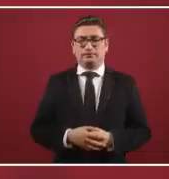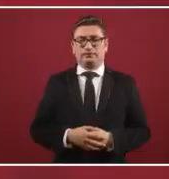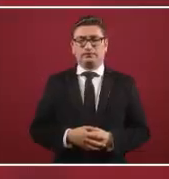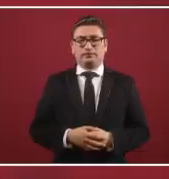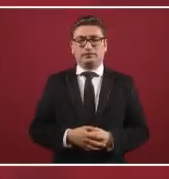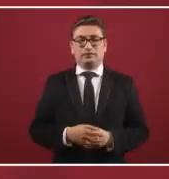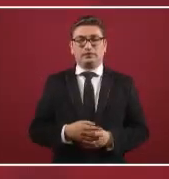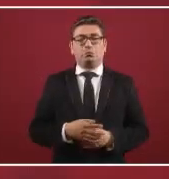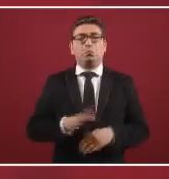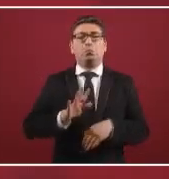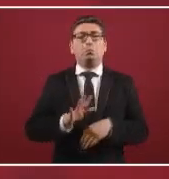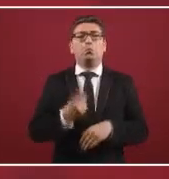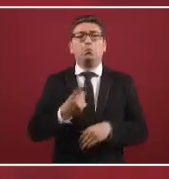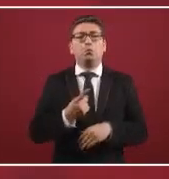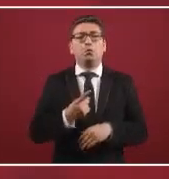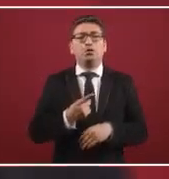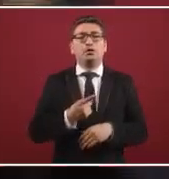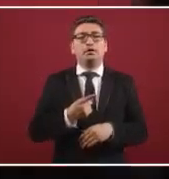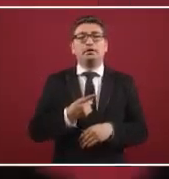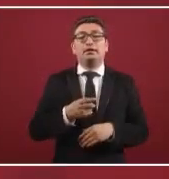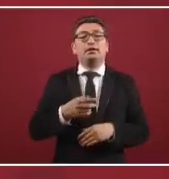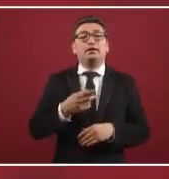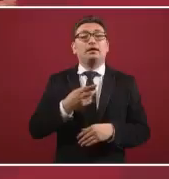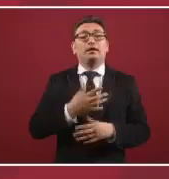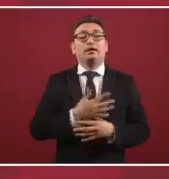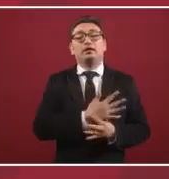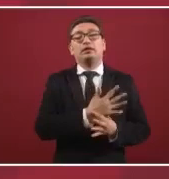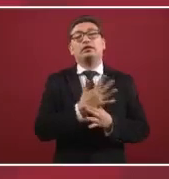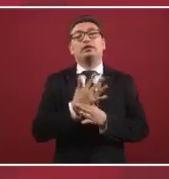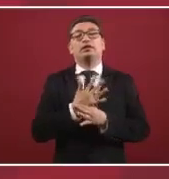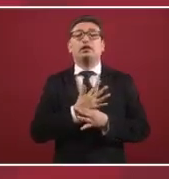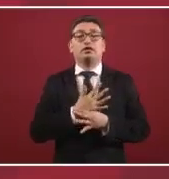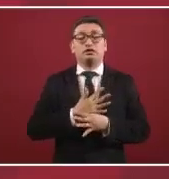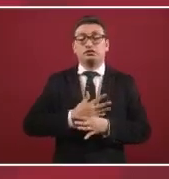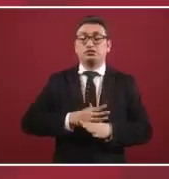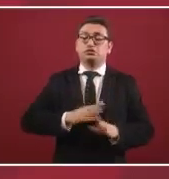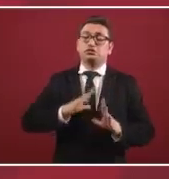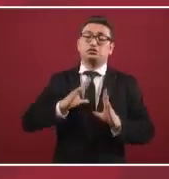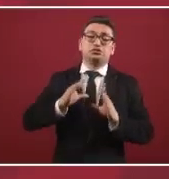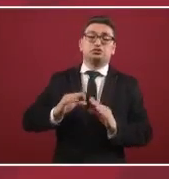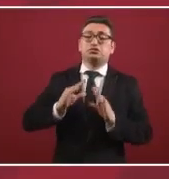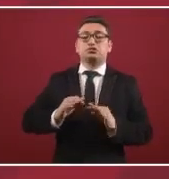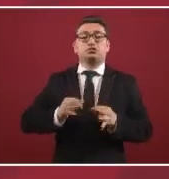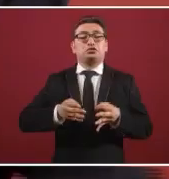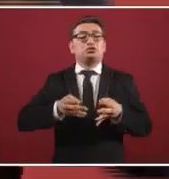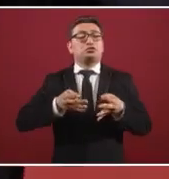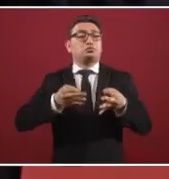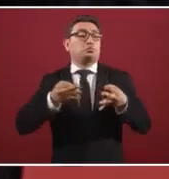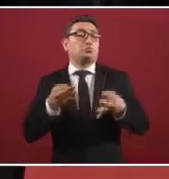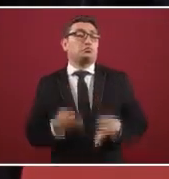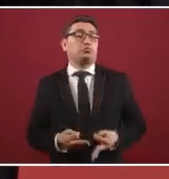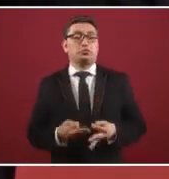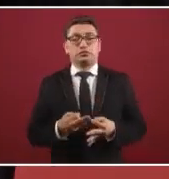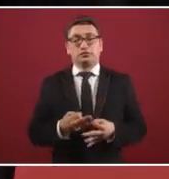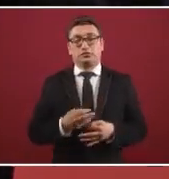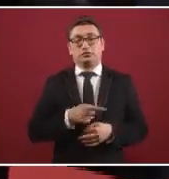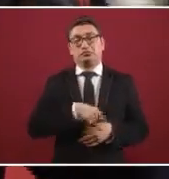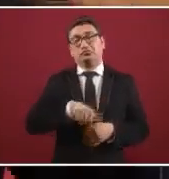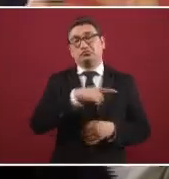la excusa de la calidad de la enseñanza, de la excelencia, empezaron a manejar esto,